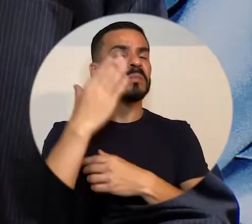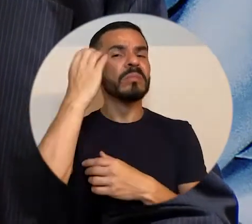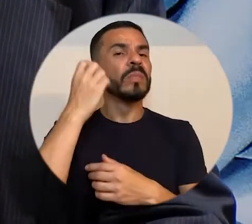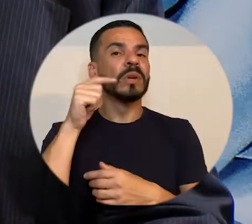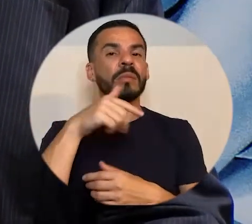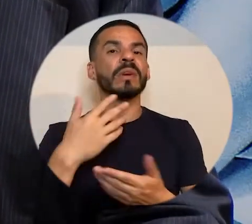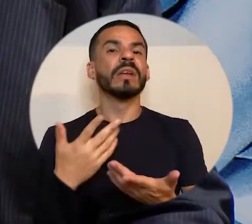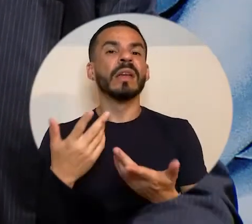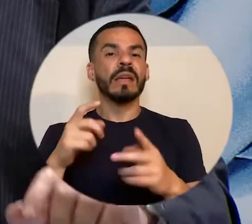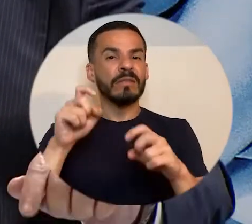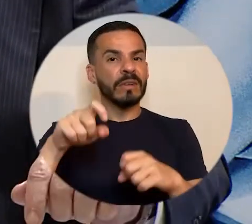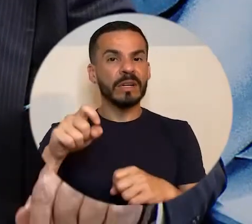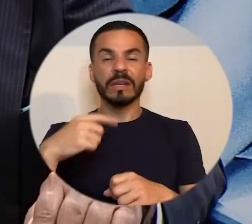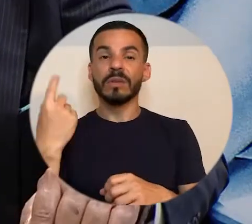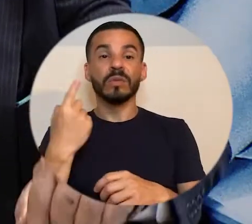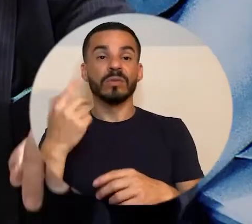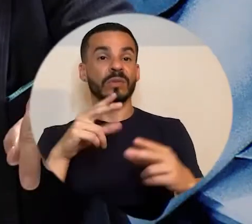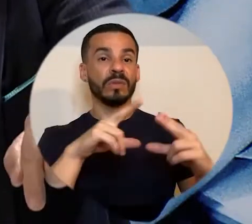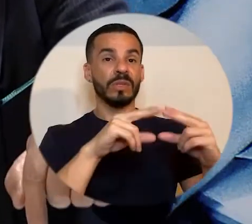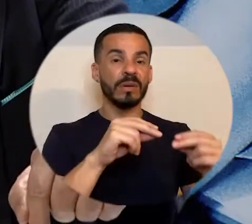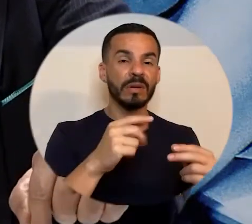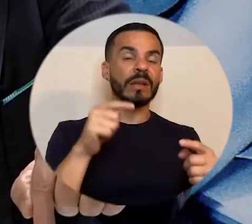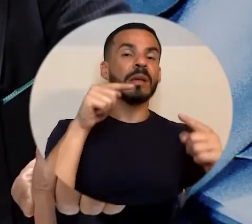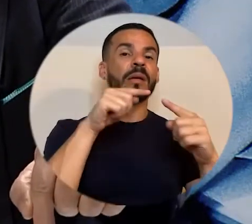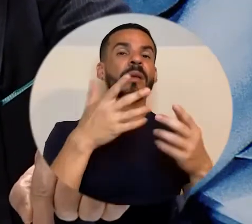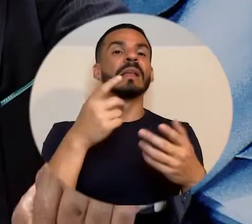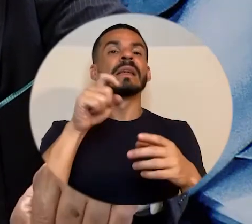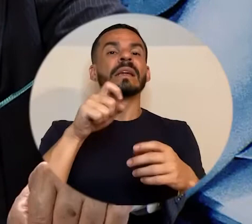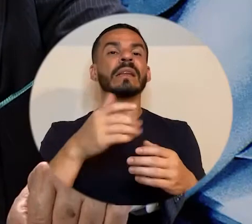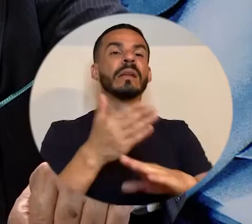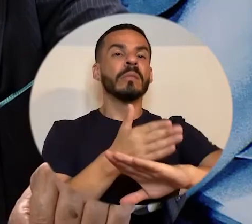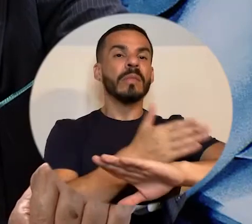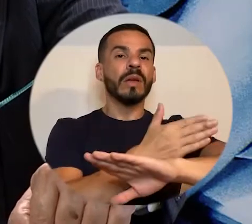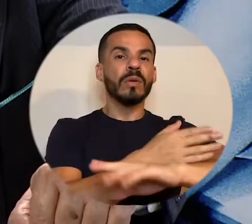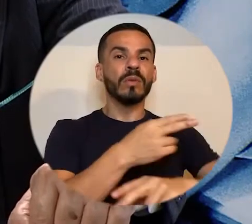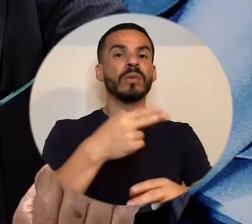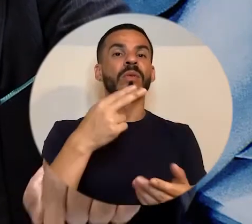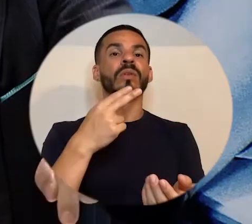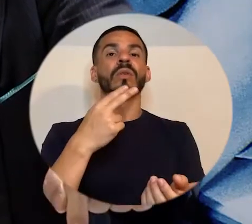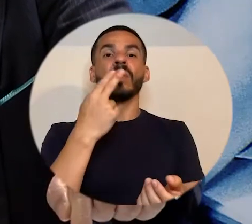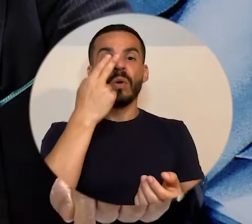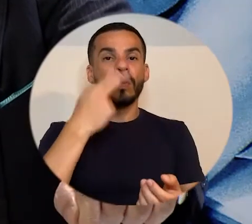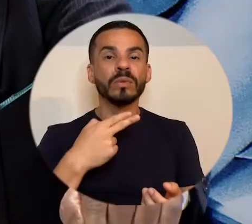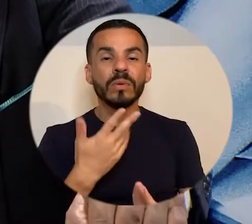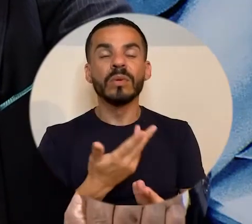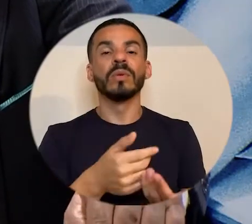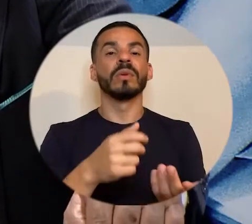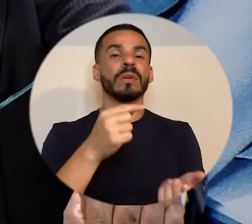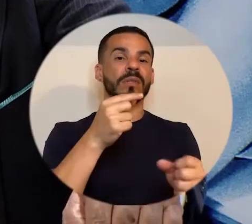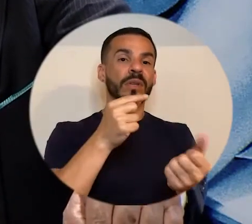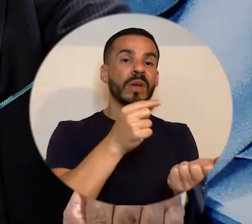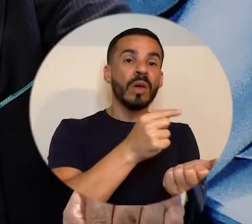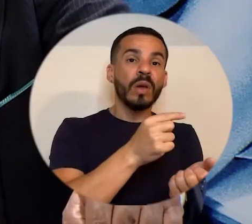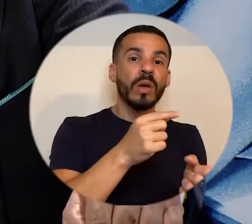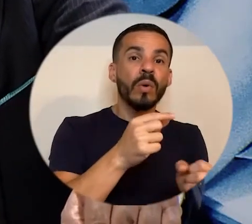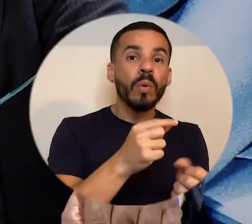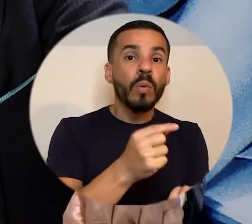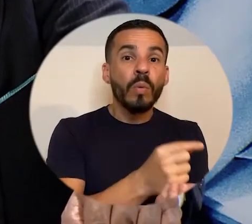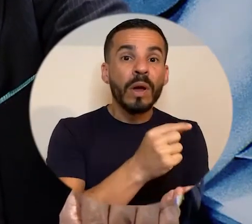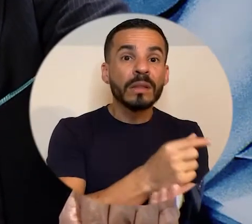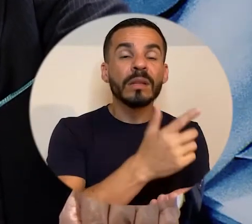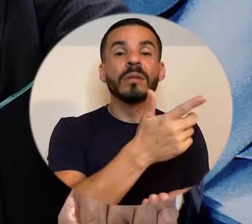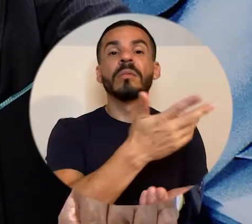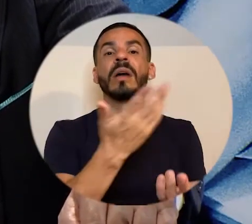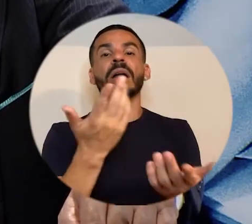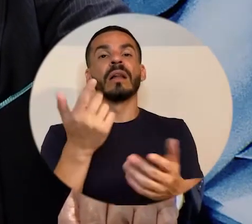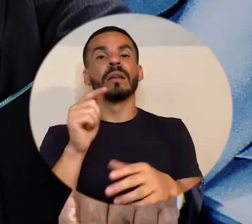qué? Porque se va a requerir solamente en Nicaragua. Se requiere mejorar la condición en Honduras, en Guatemala en el tema narcotráfico y